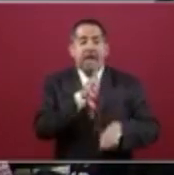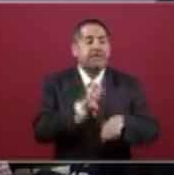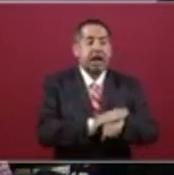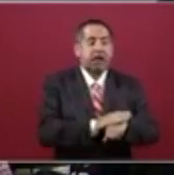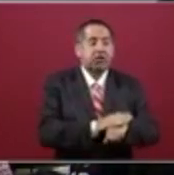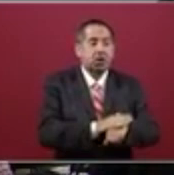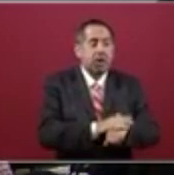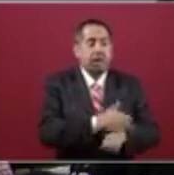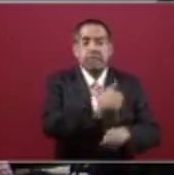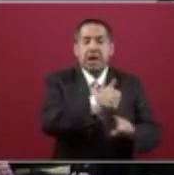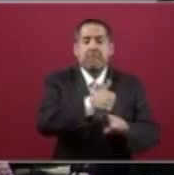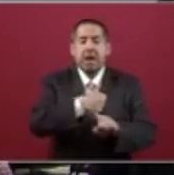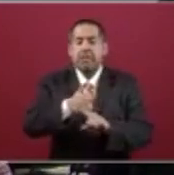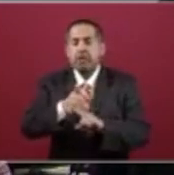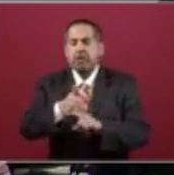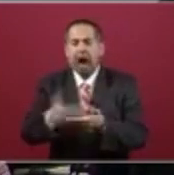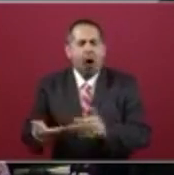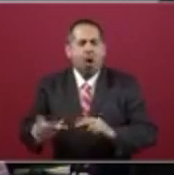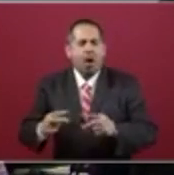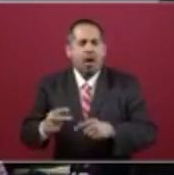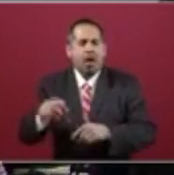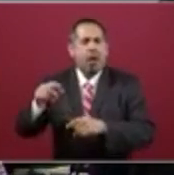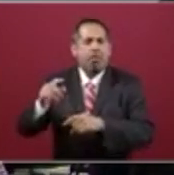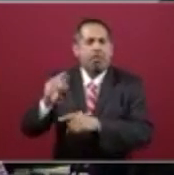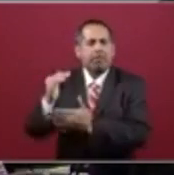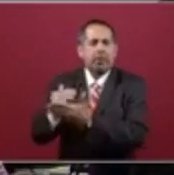ahora, ¿no? La que sigue, por favor.